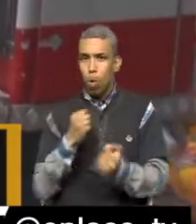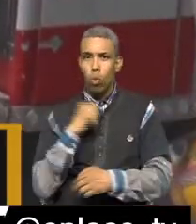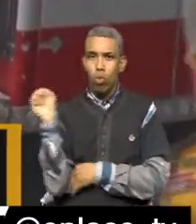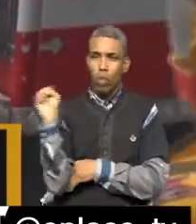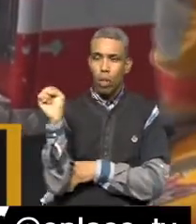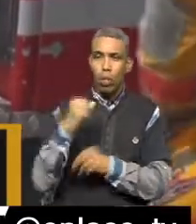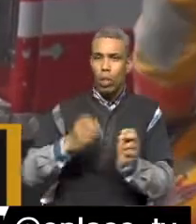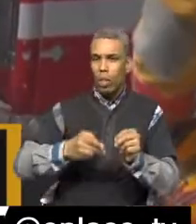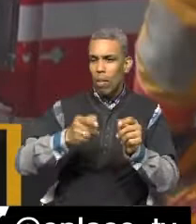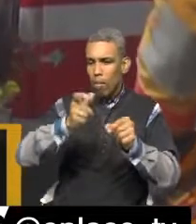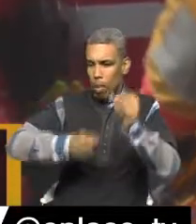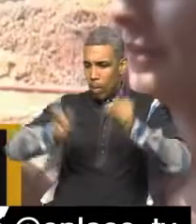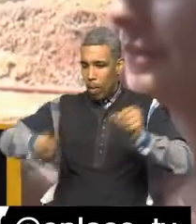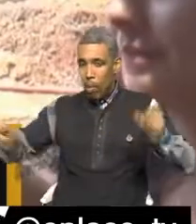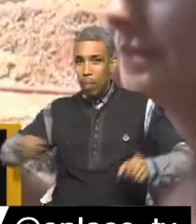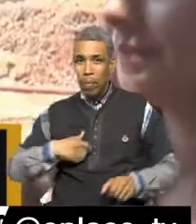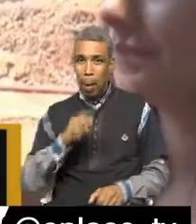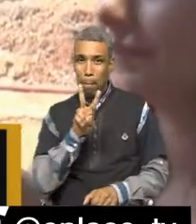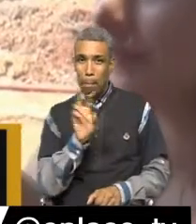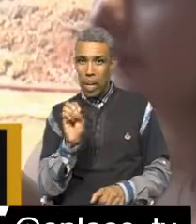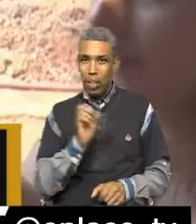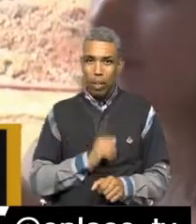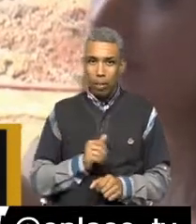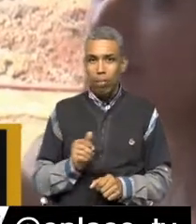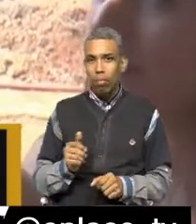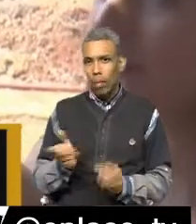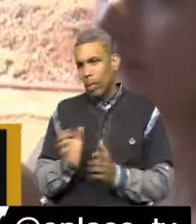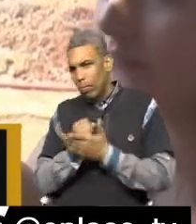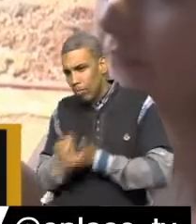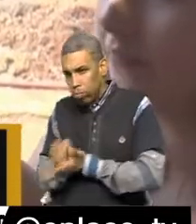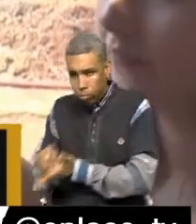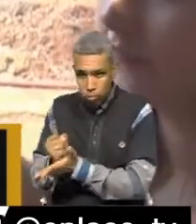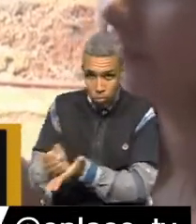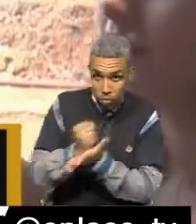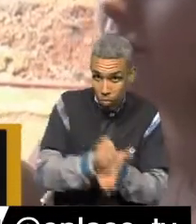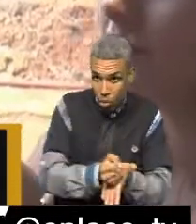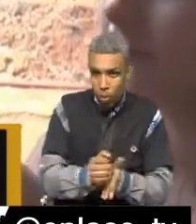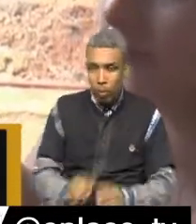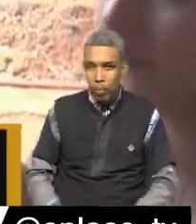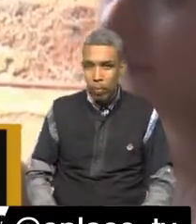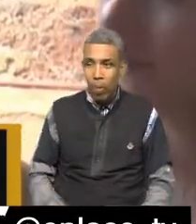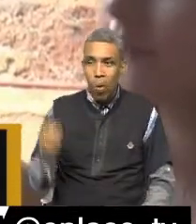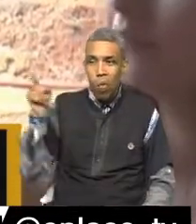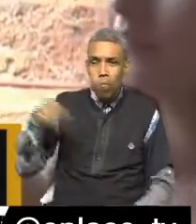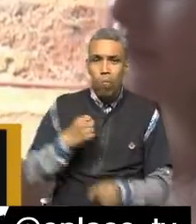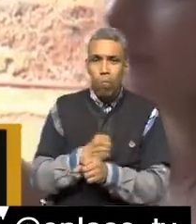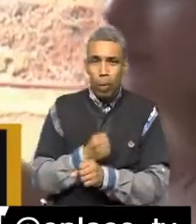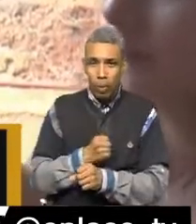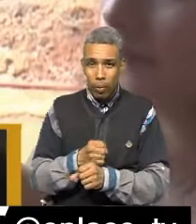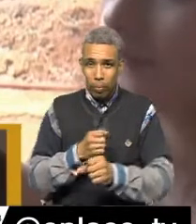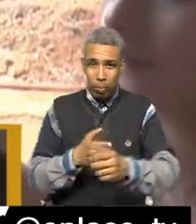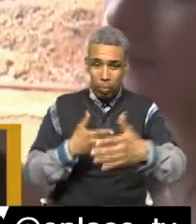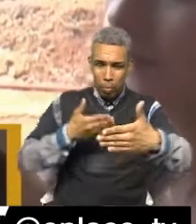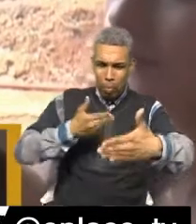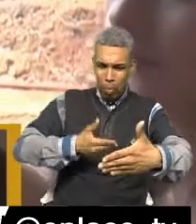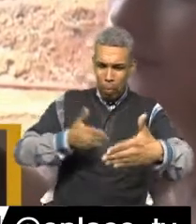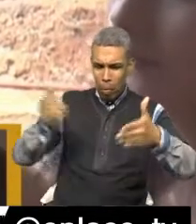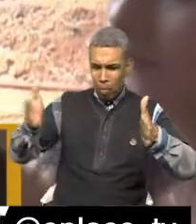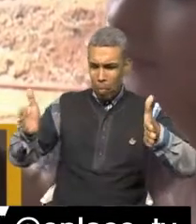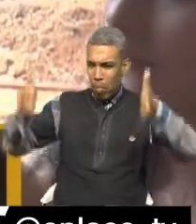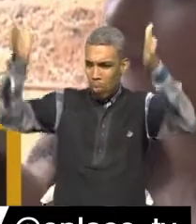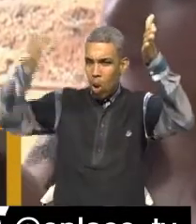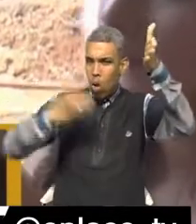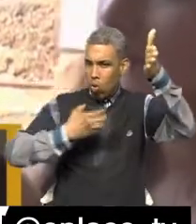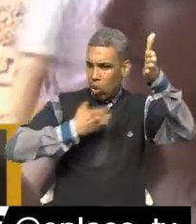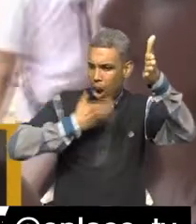bomberiles. Ellos están en ese momento realizando el trabajo en sus dos hornos que tienen, que son dos hornos muy seguros. Desafortunadamente, y lo que nos